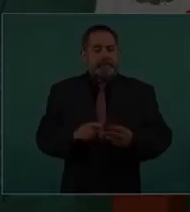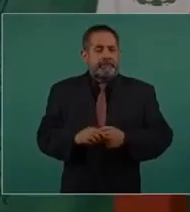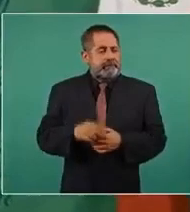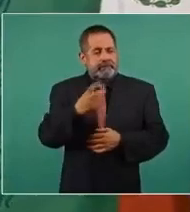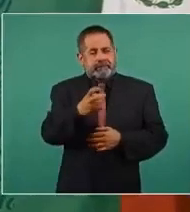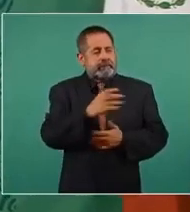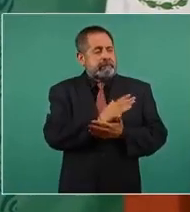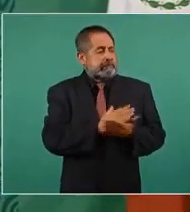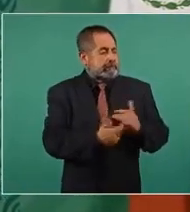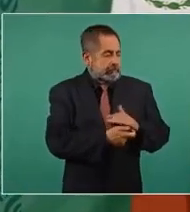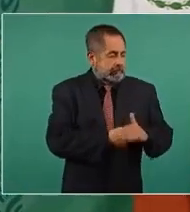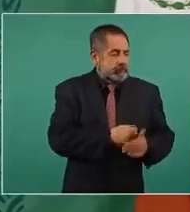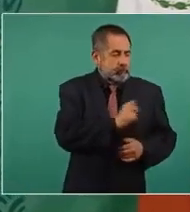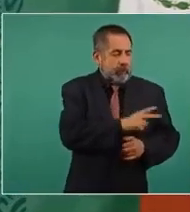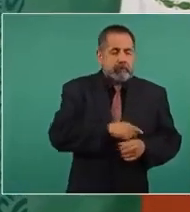Esos moches